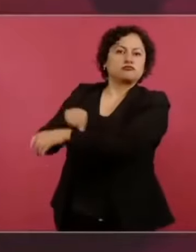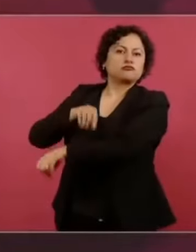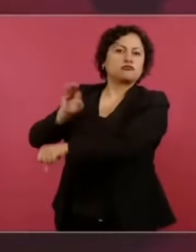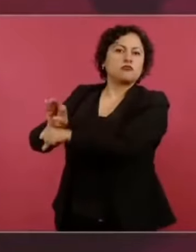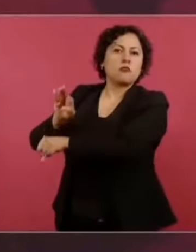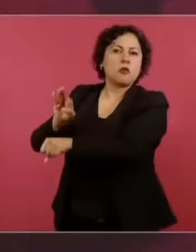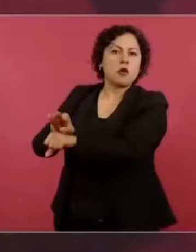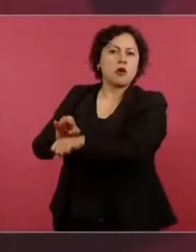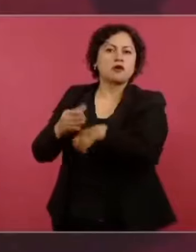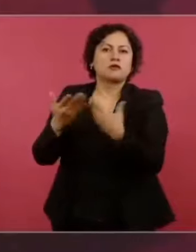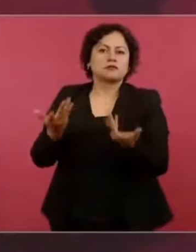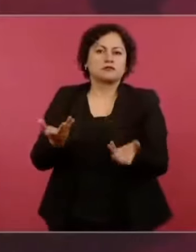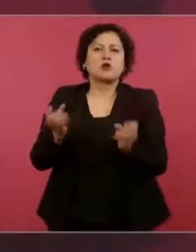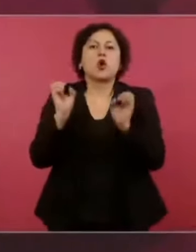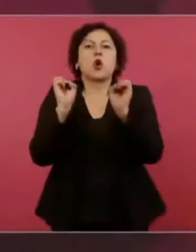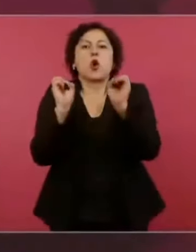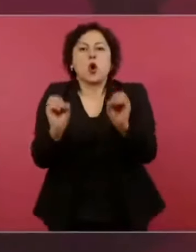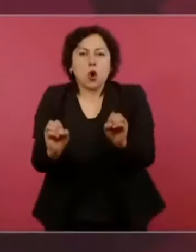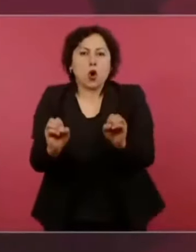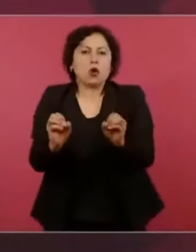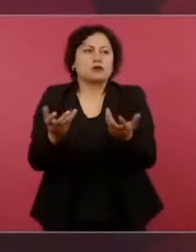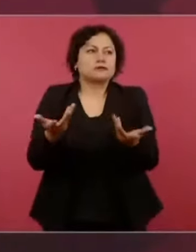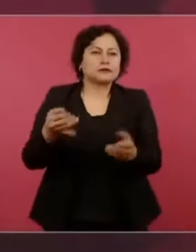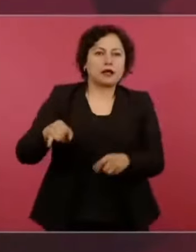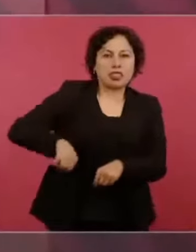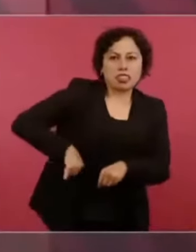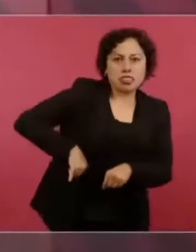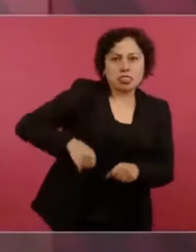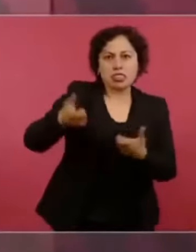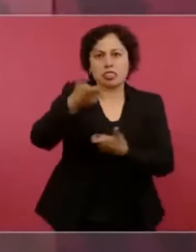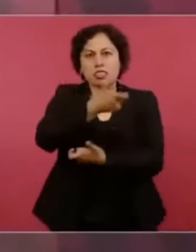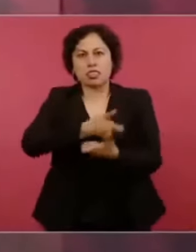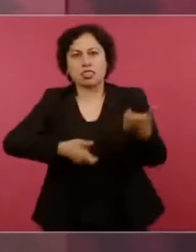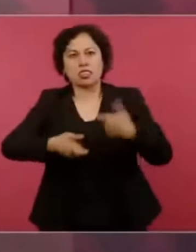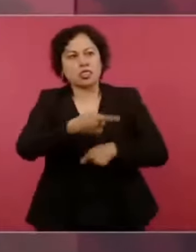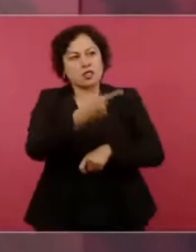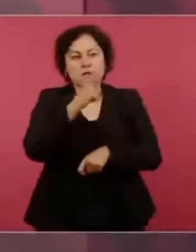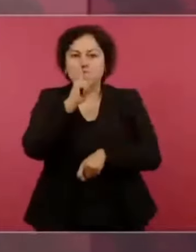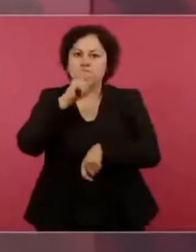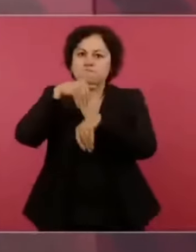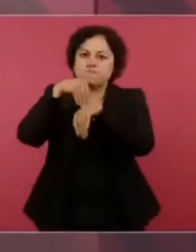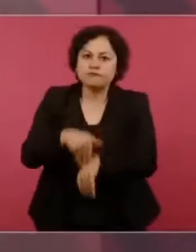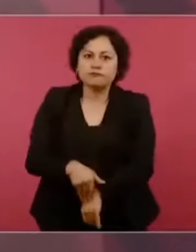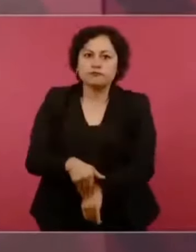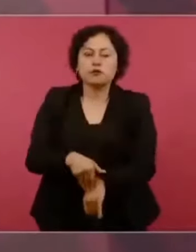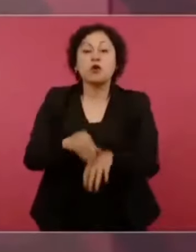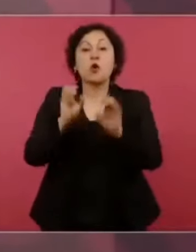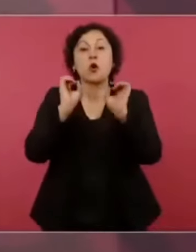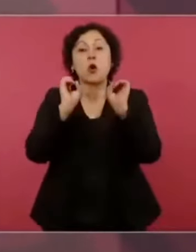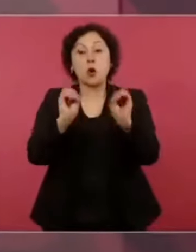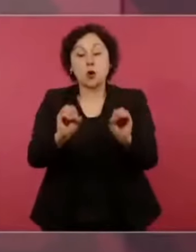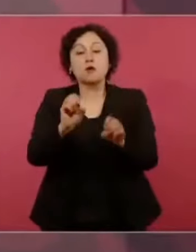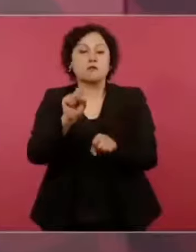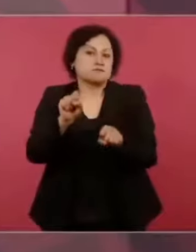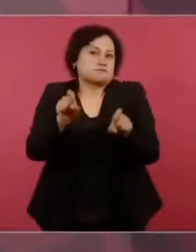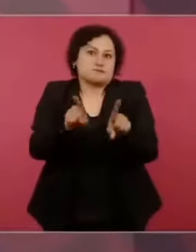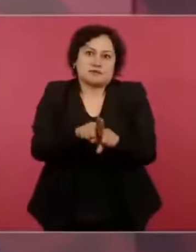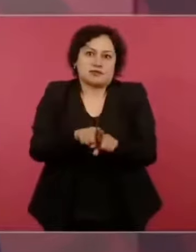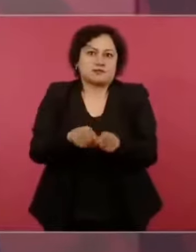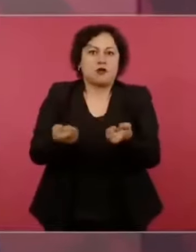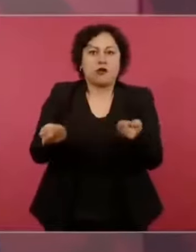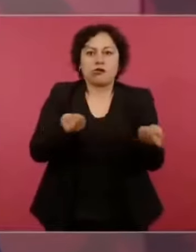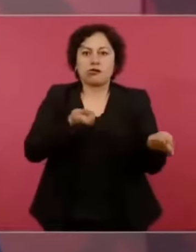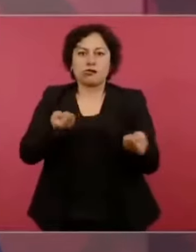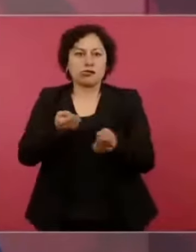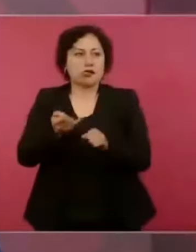el sometimiento por intereses económicos, el control de los medios de información